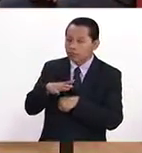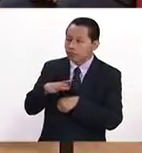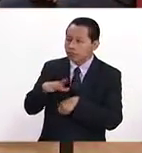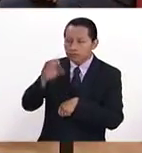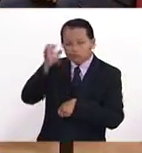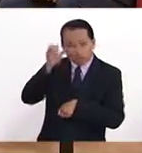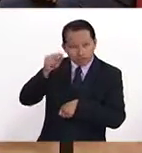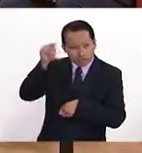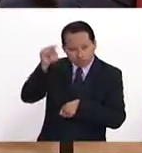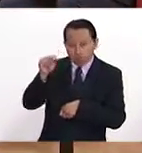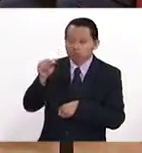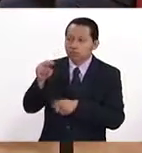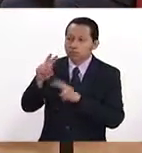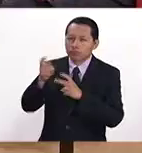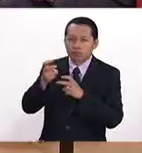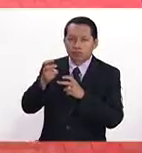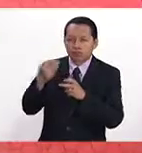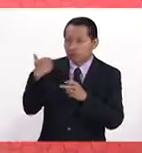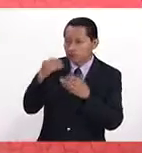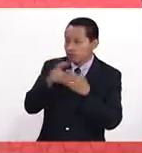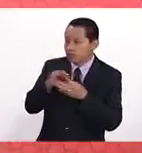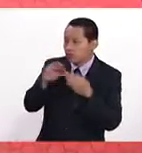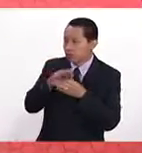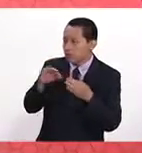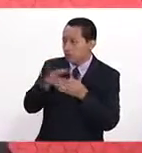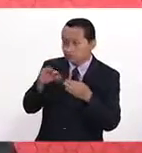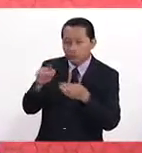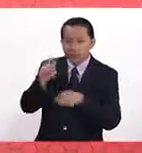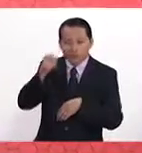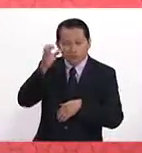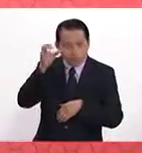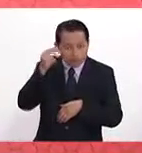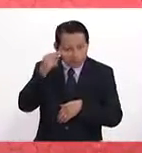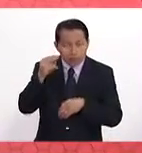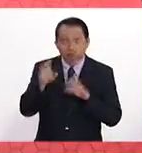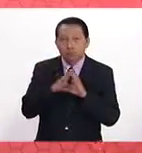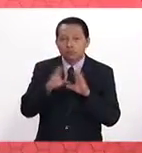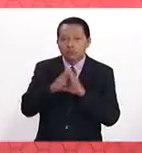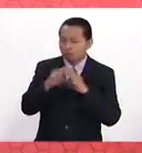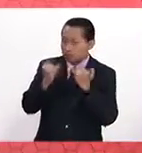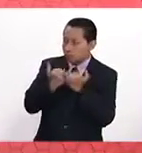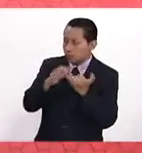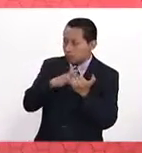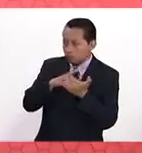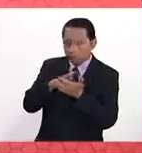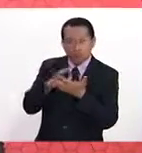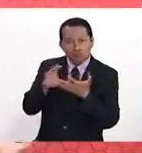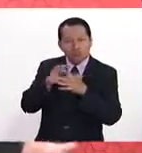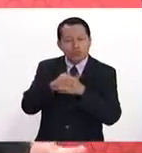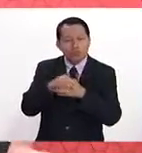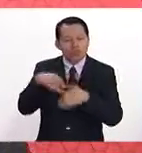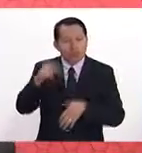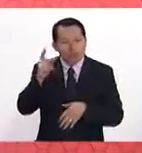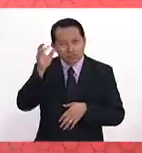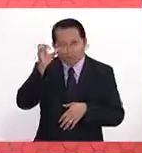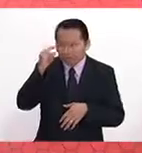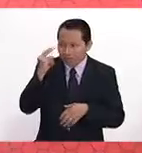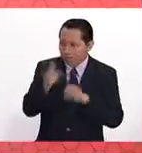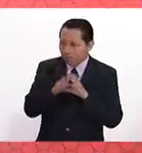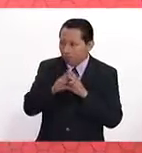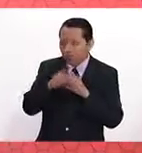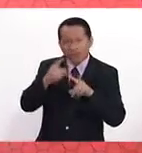de Corea del Norte? Es decir, hace rato hablabas de un factor que es China, que está de alguna otra forma como aliado. Pero China es un país que se